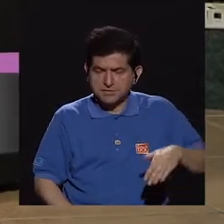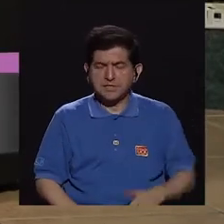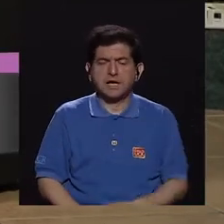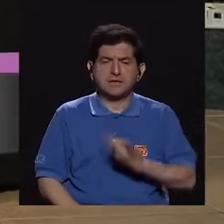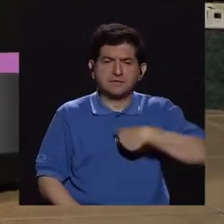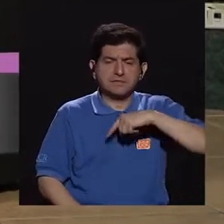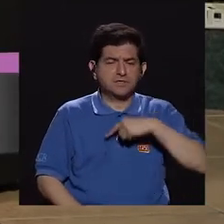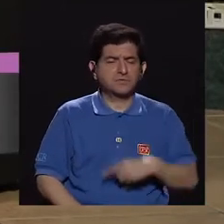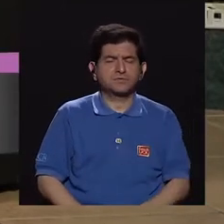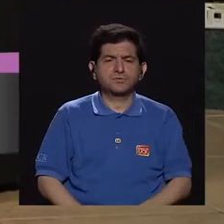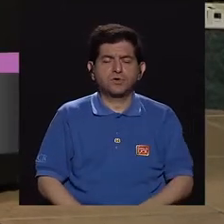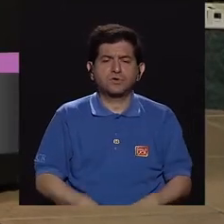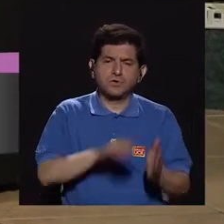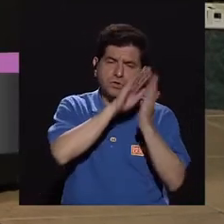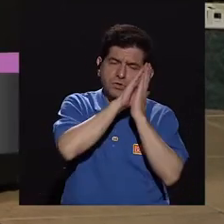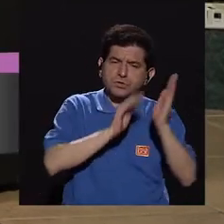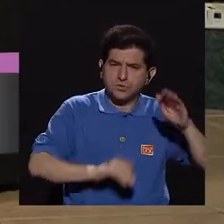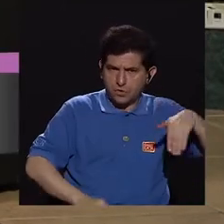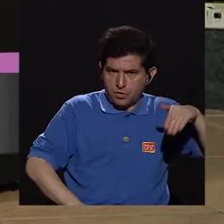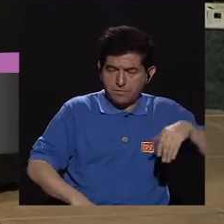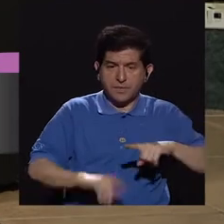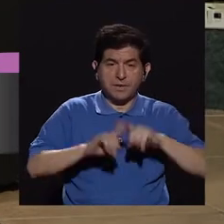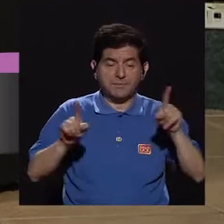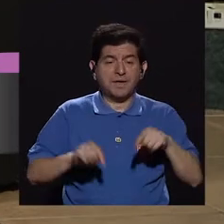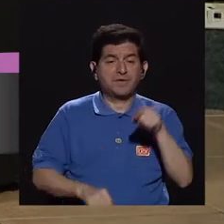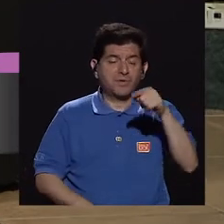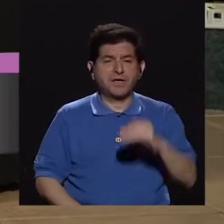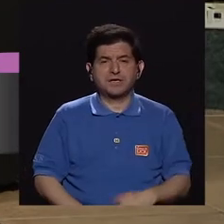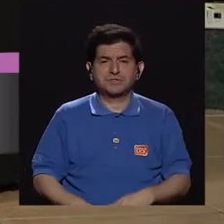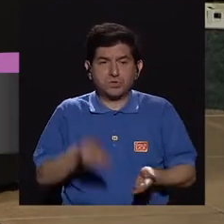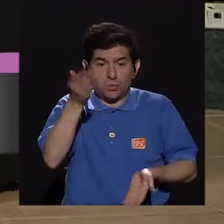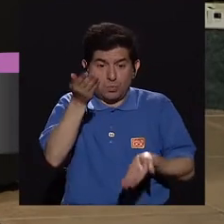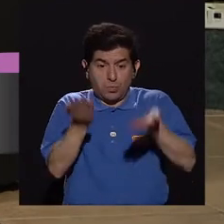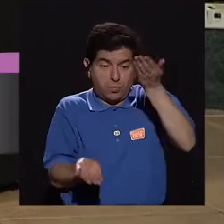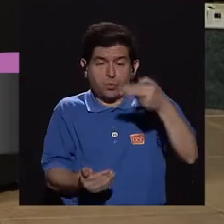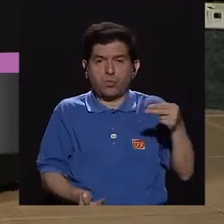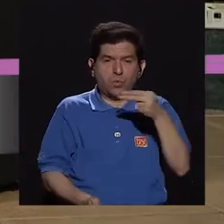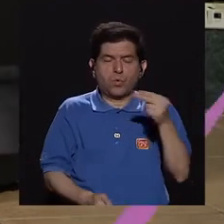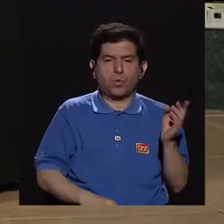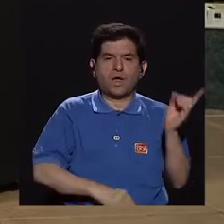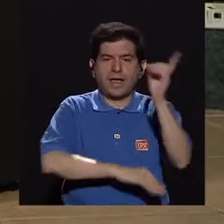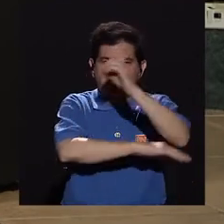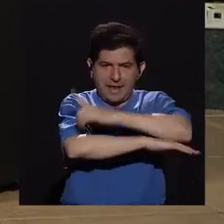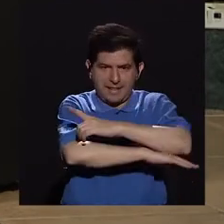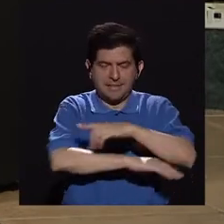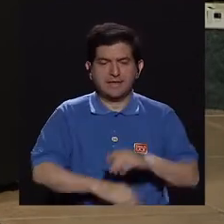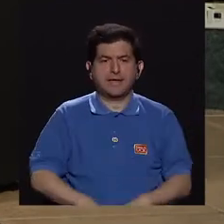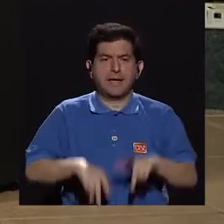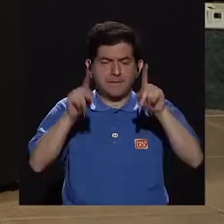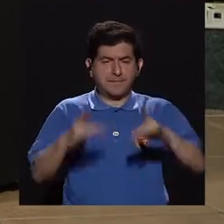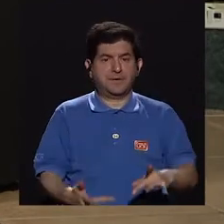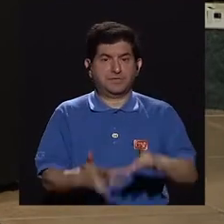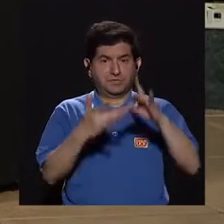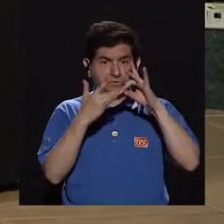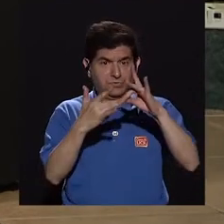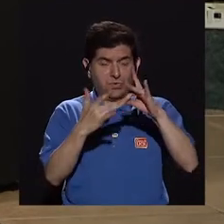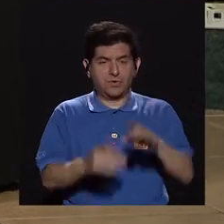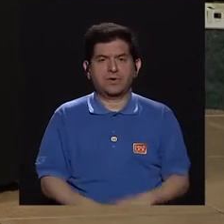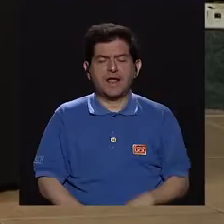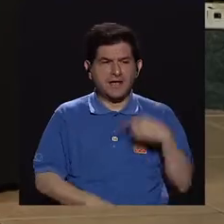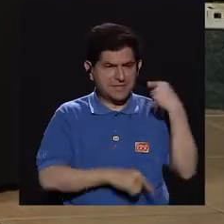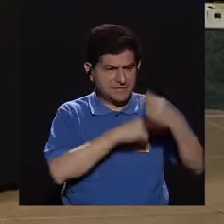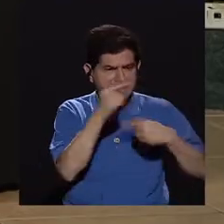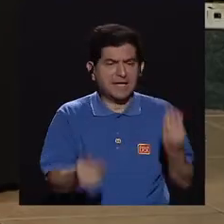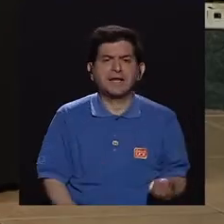si nos desvelamos, y eso provoca un desequilibrio hormonal durante el día. Muchas de las personas, en especial